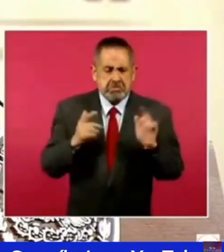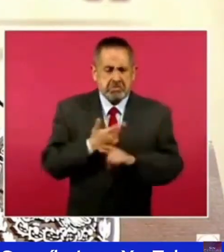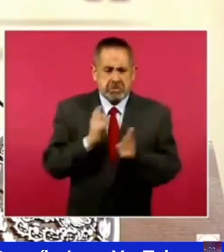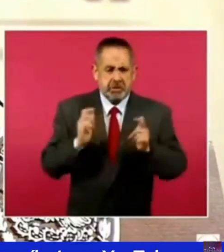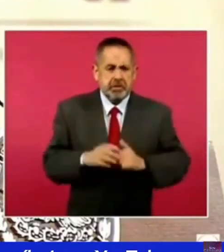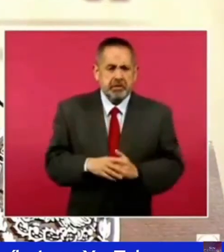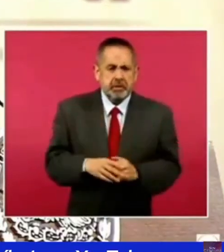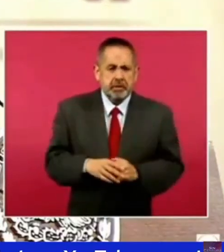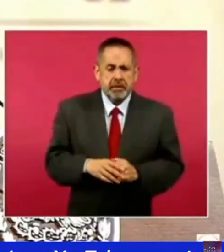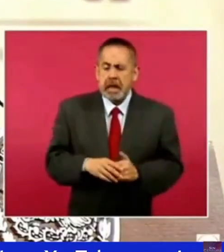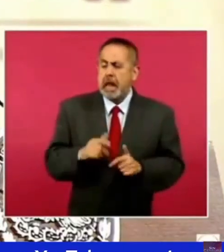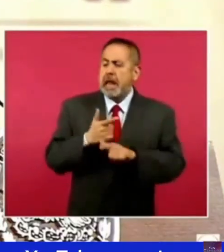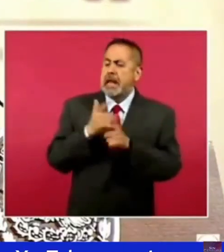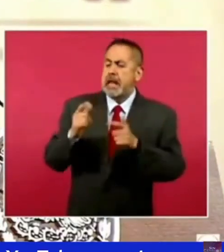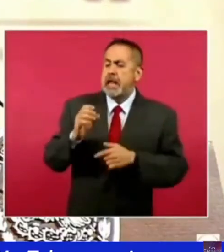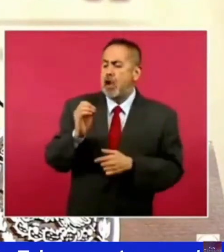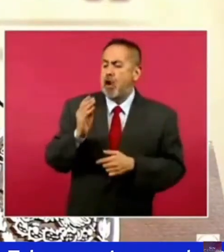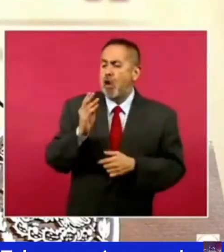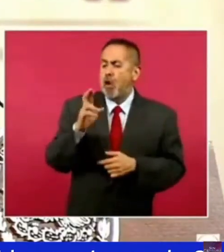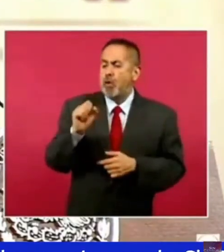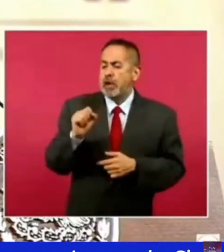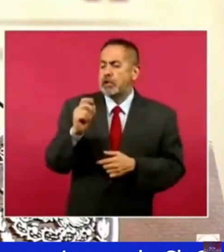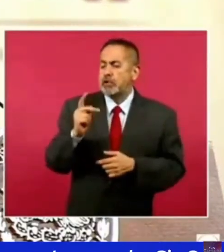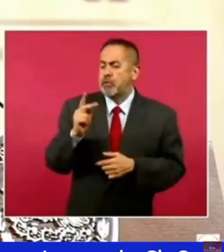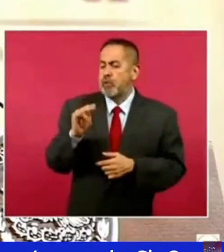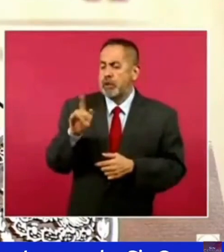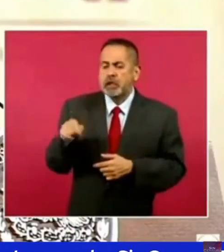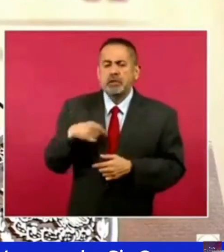la ley de obras públicas,